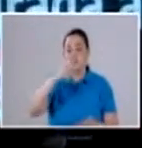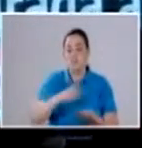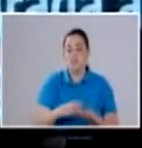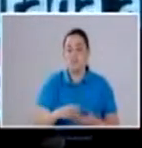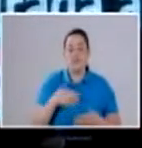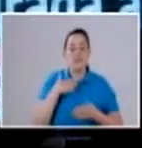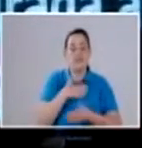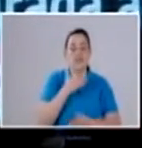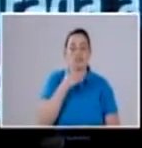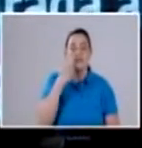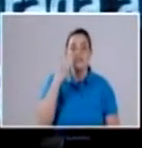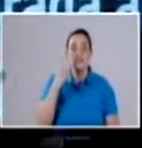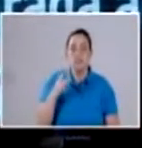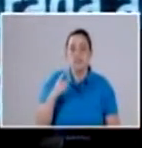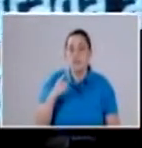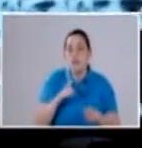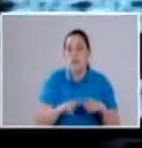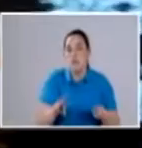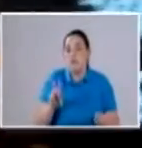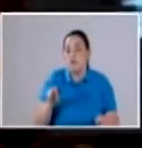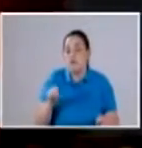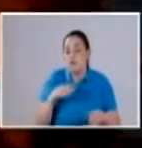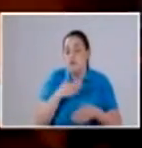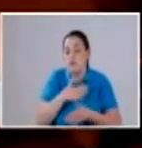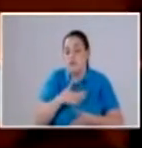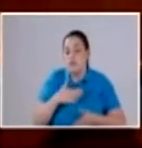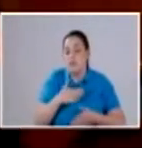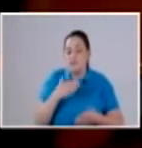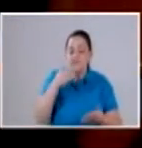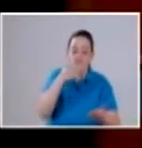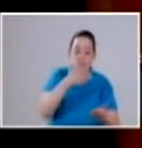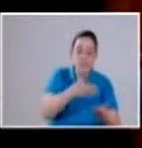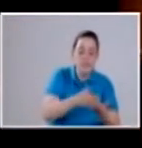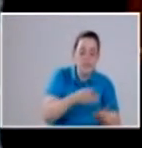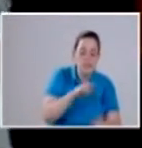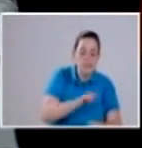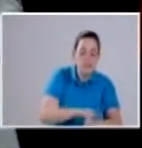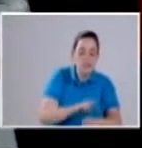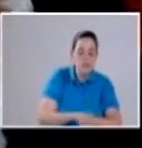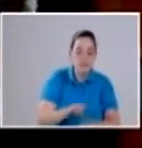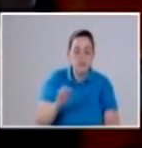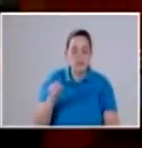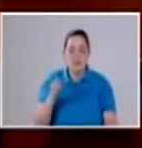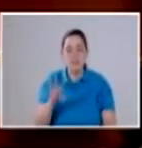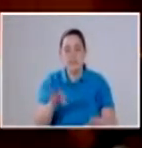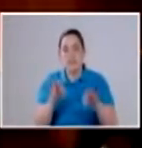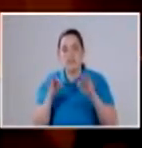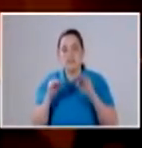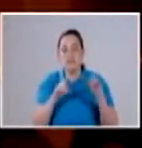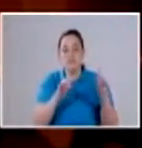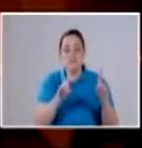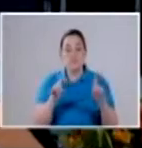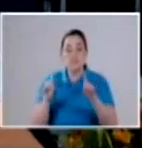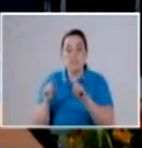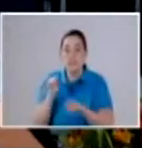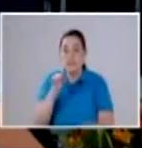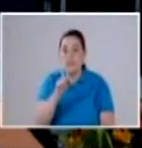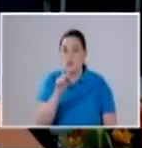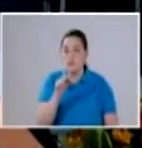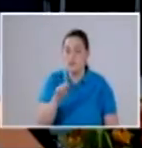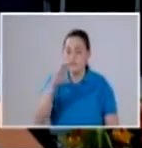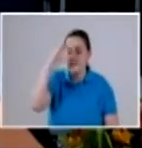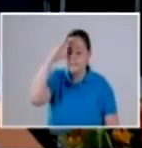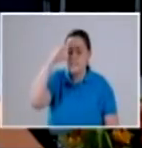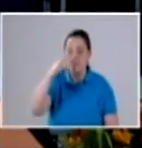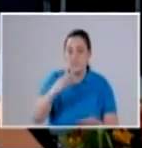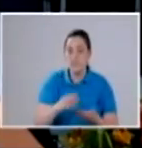agradan. Dice la Biblia: llegará el tiempo que algunos los perseguirán a ustedes,